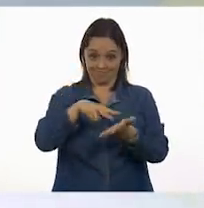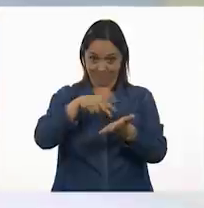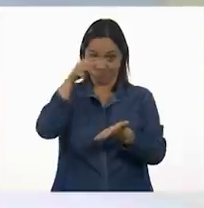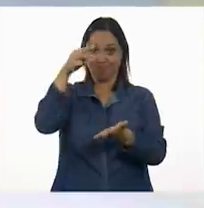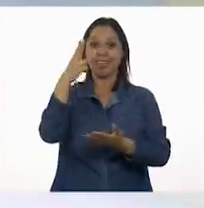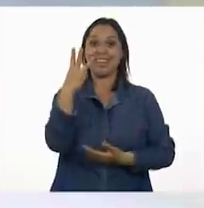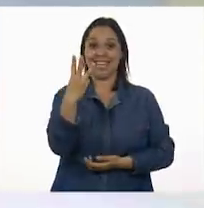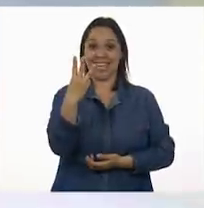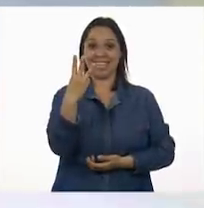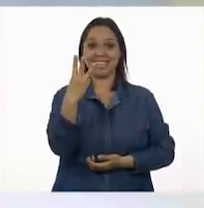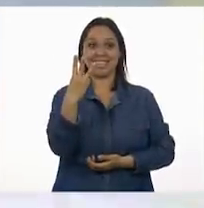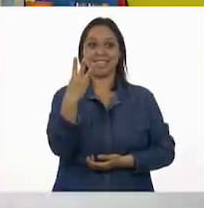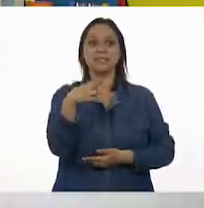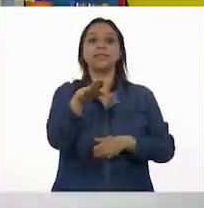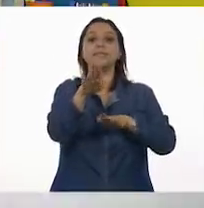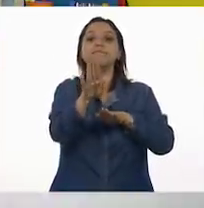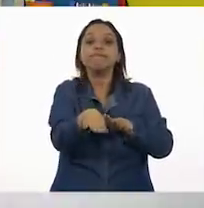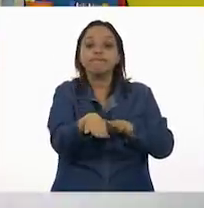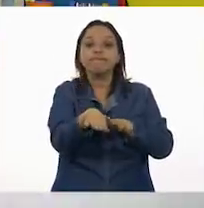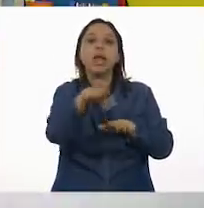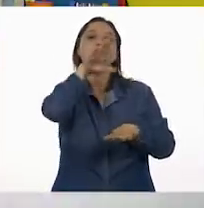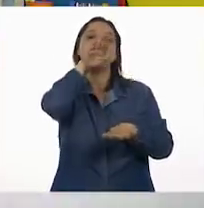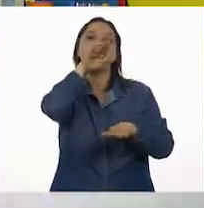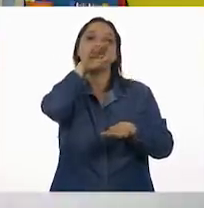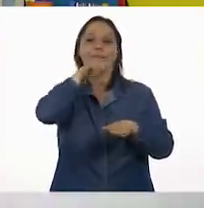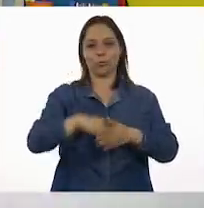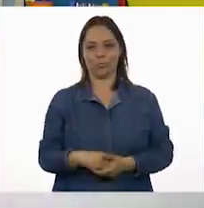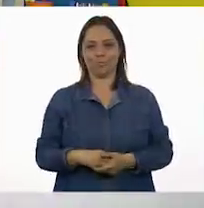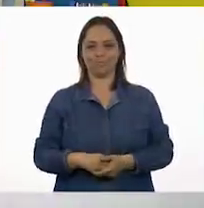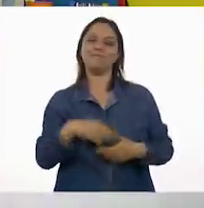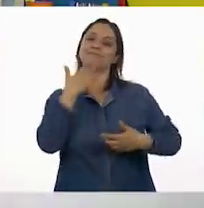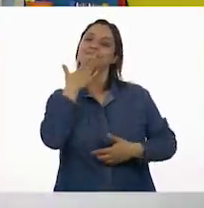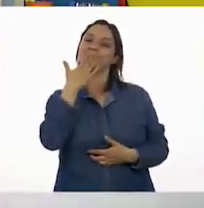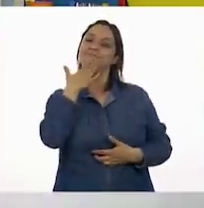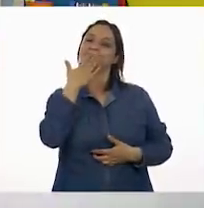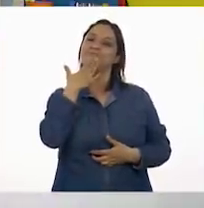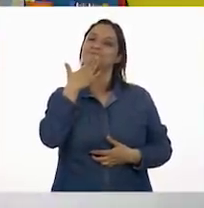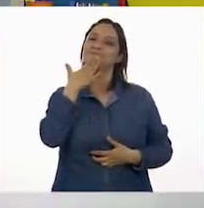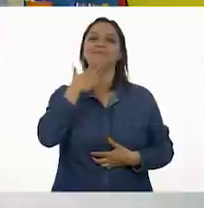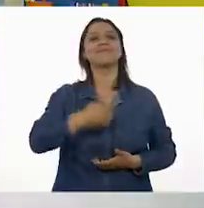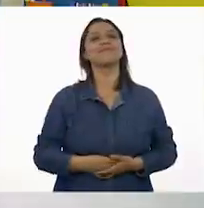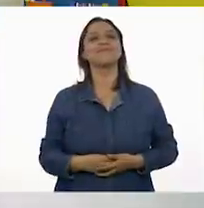tres. Brinco. Y uno de patito. ¡Bien!